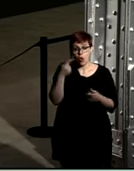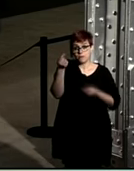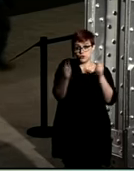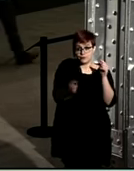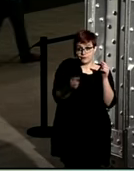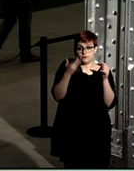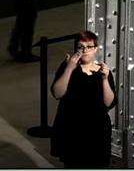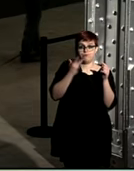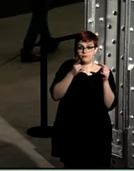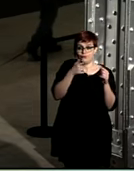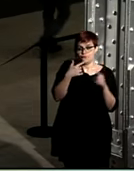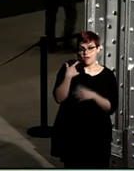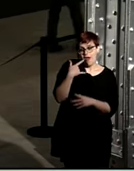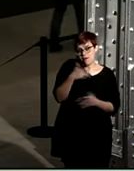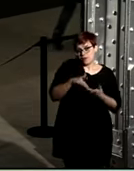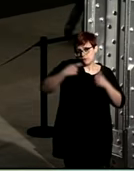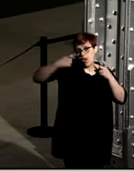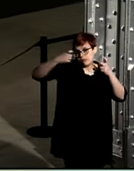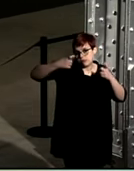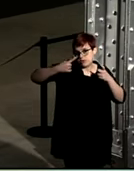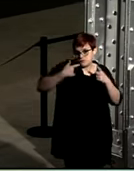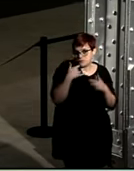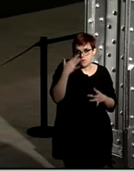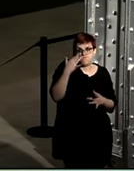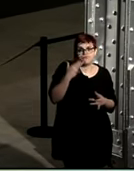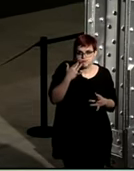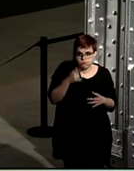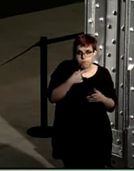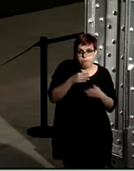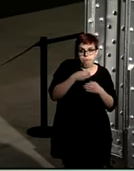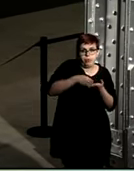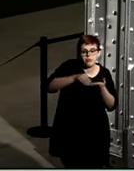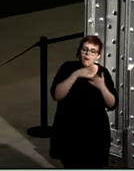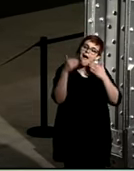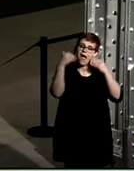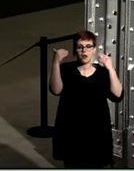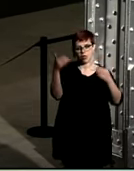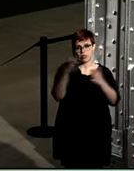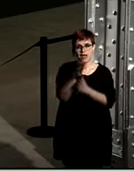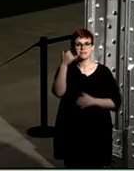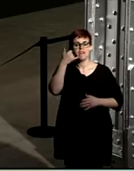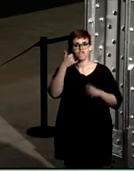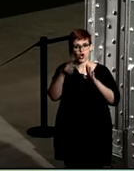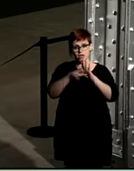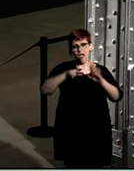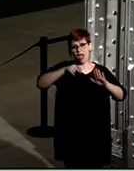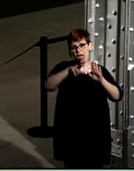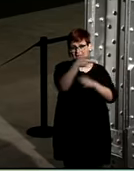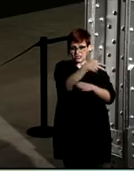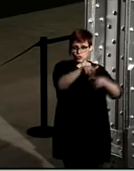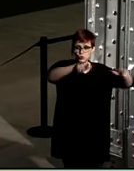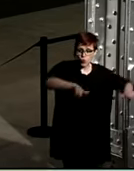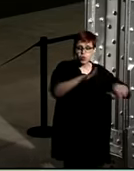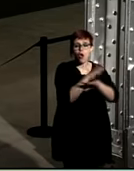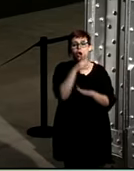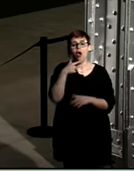pulmón, no a pulso, a pulmón, que es más grave todavía. Eso es imposible. Luego sí es verdad, y agradezco a Telefónica Estudios, a Televisión Española, a Canal Sur, a Canal